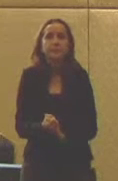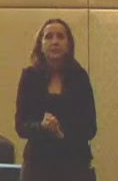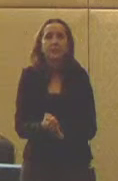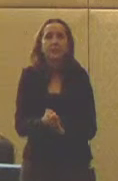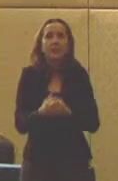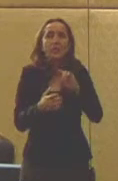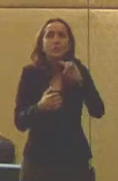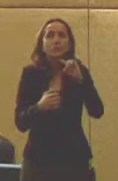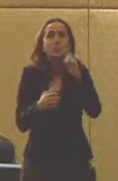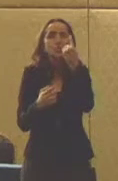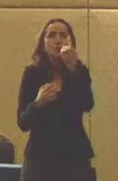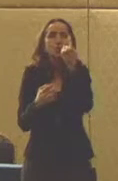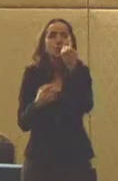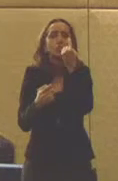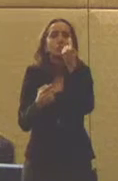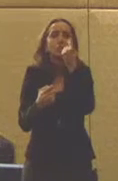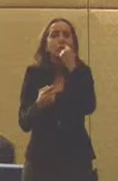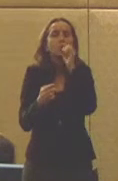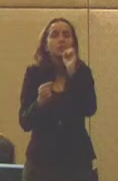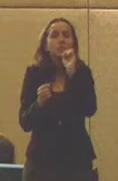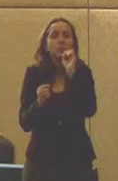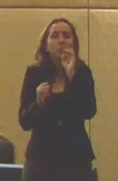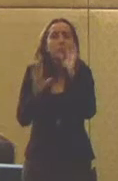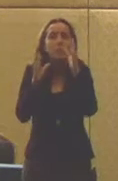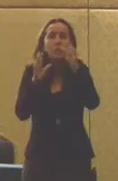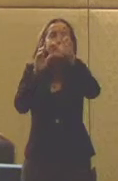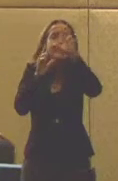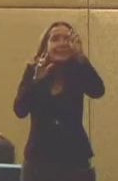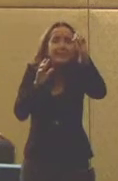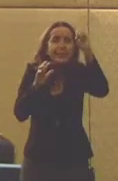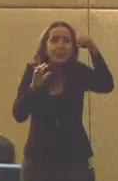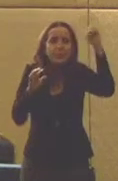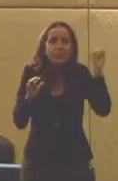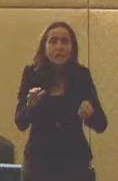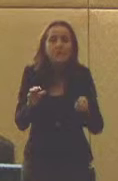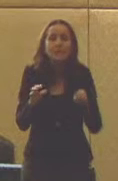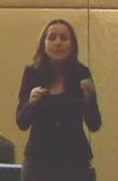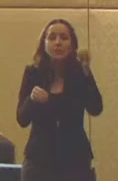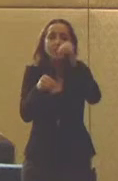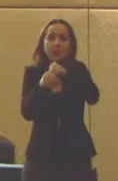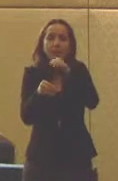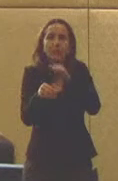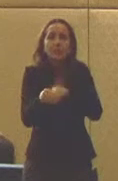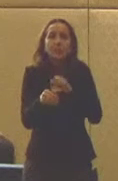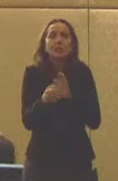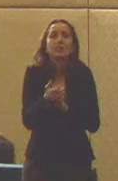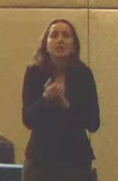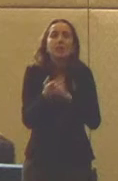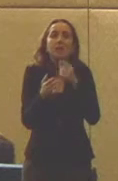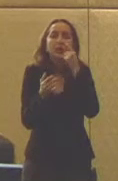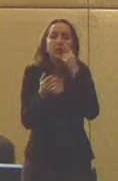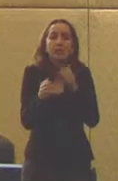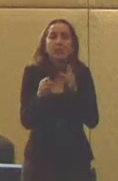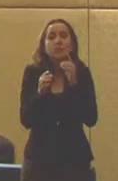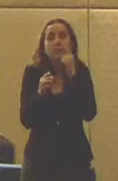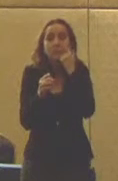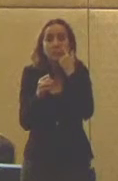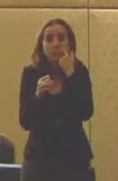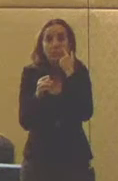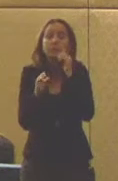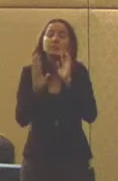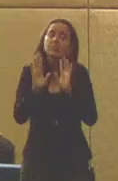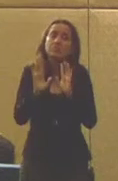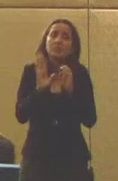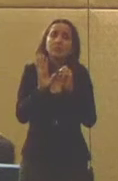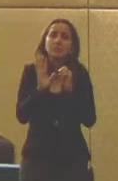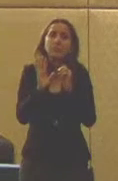solo aproximadamente en un 30% de los países tiene que incorporar la identificación de riesgo. O sea, eso es algo